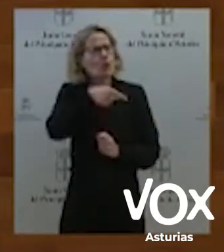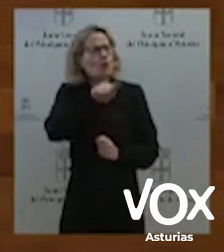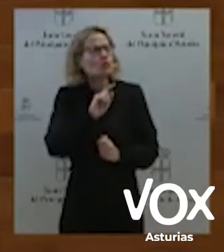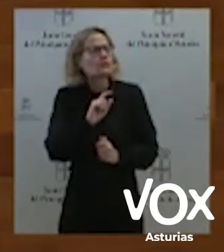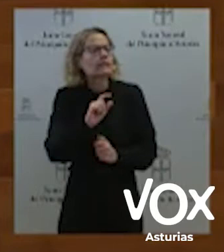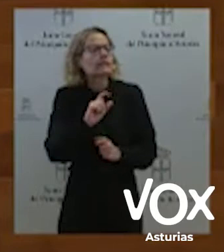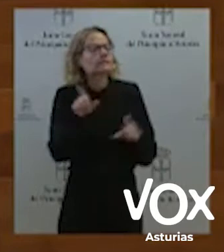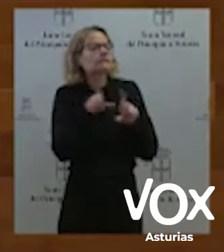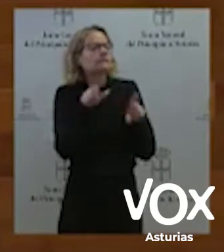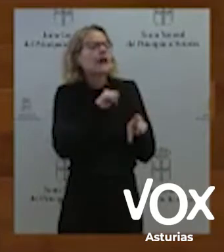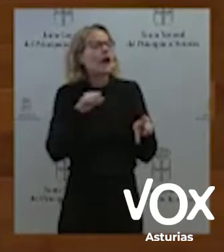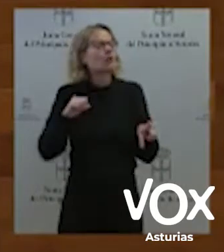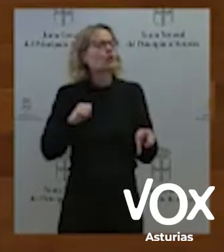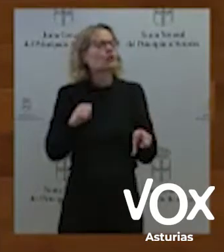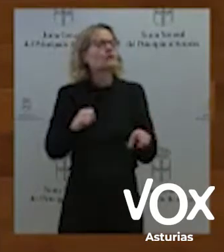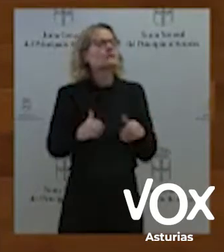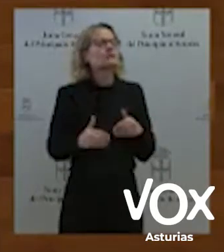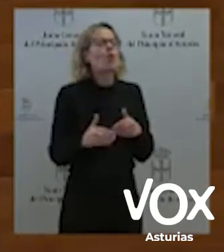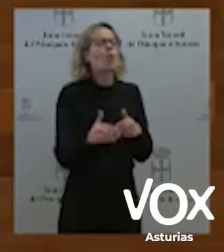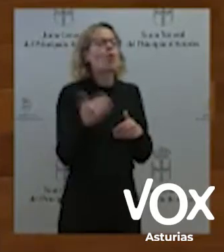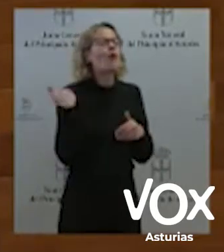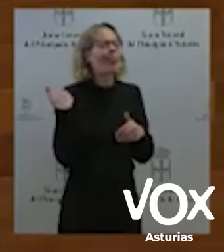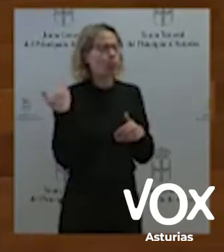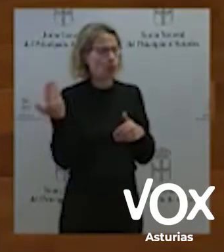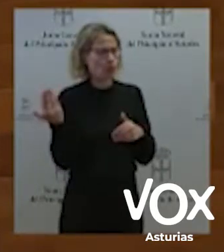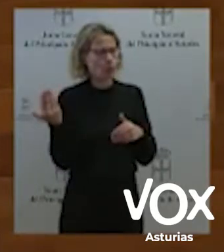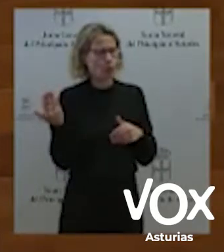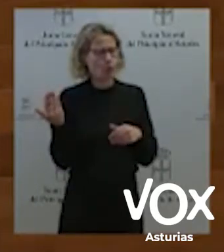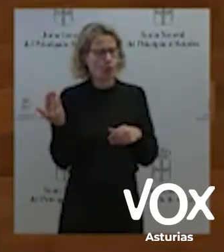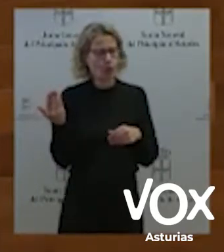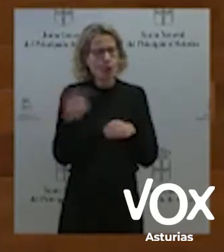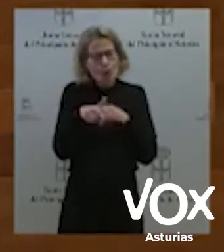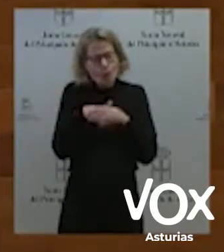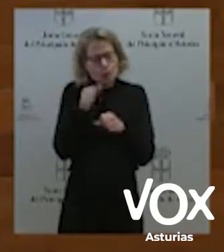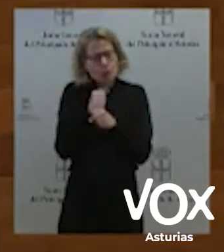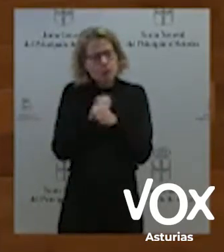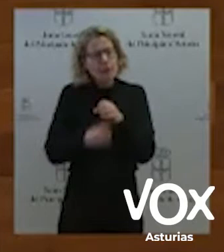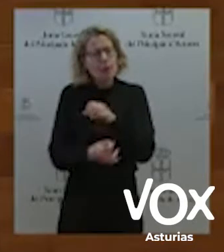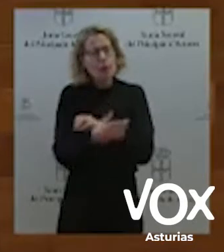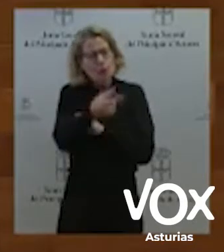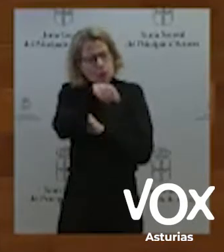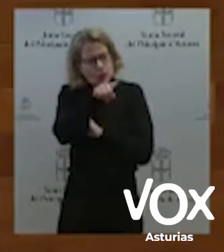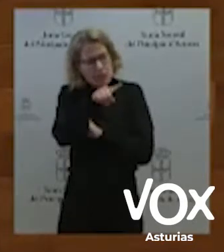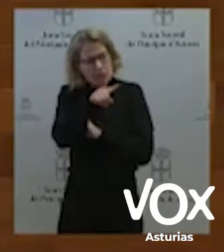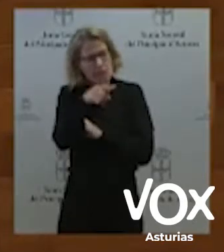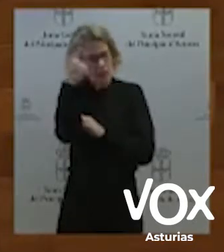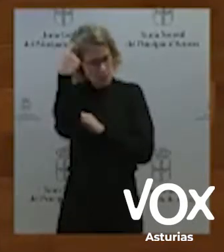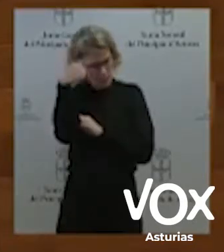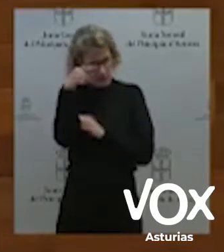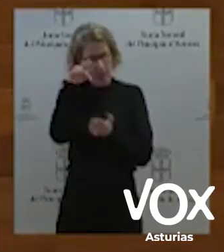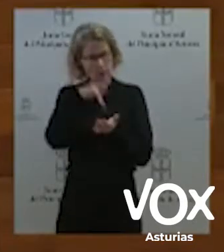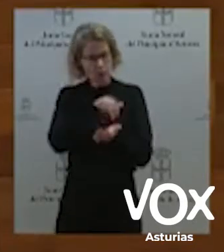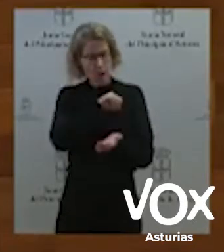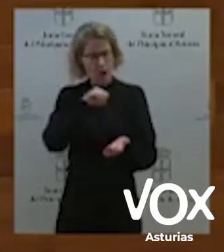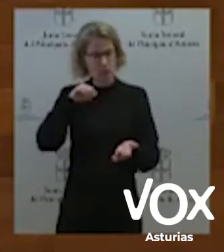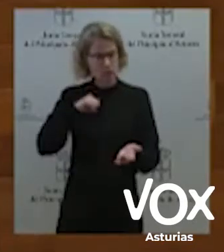algún puesto de trabajo? ¿Saben que cuando un autónomo pierde su negocio no cobra nada? ¿Se queda con las